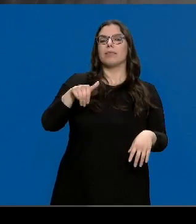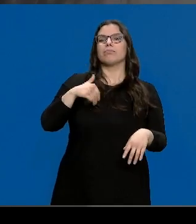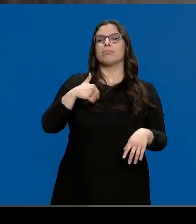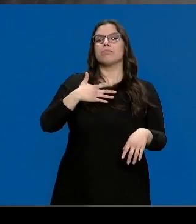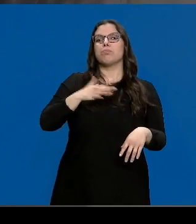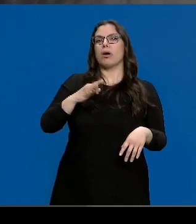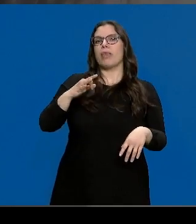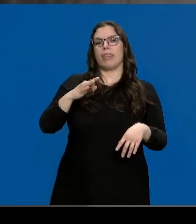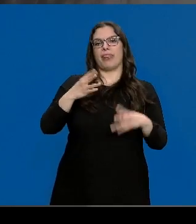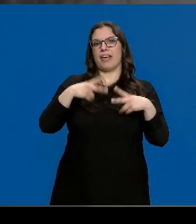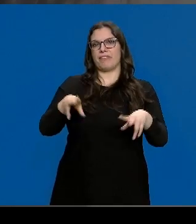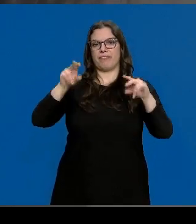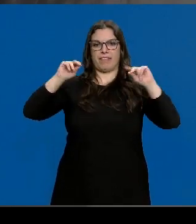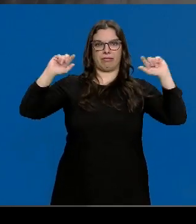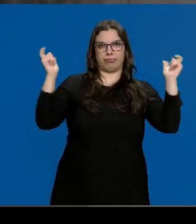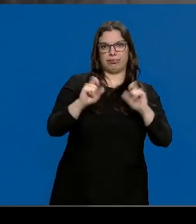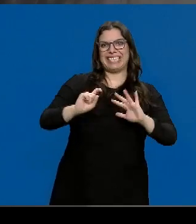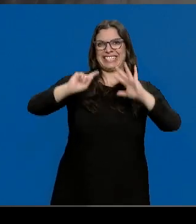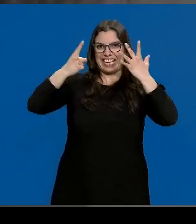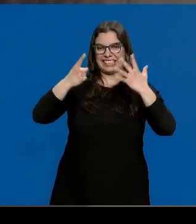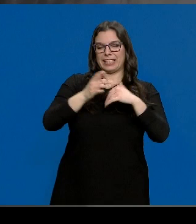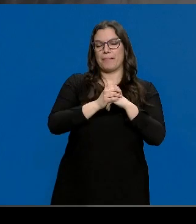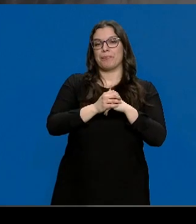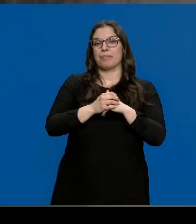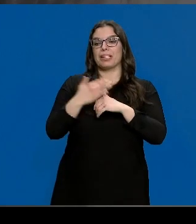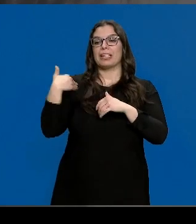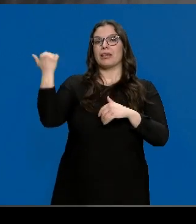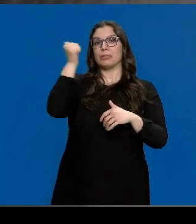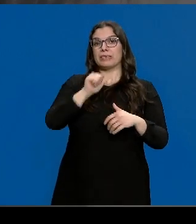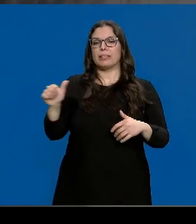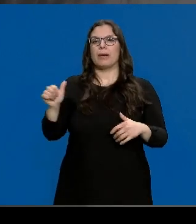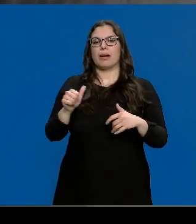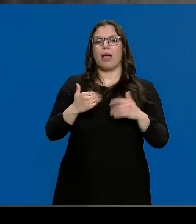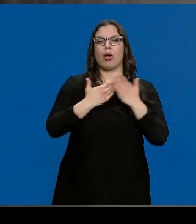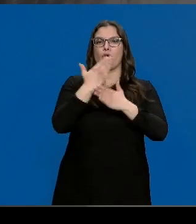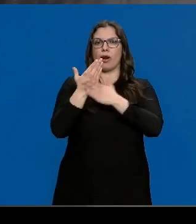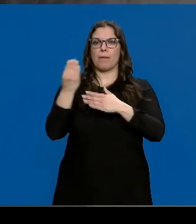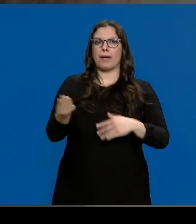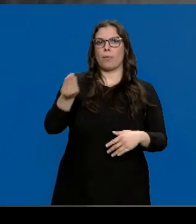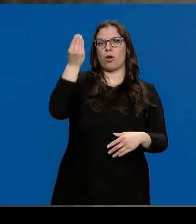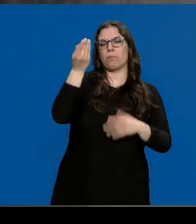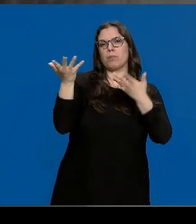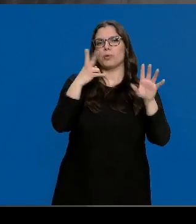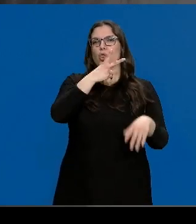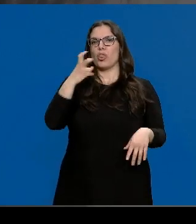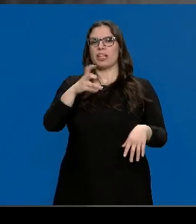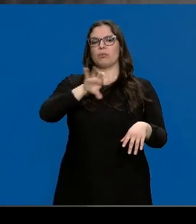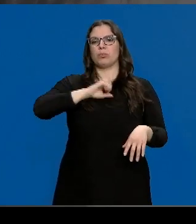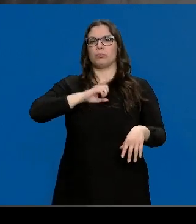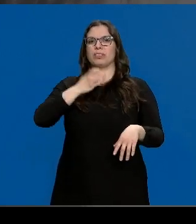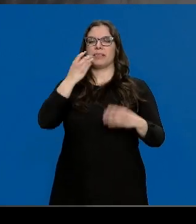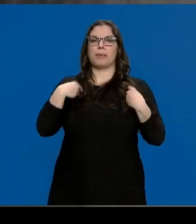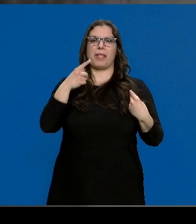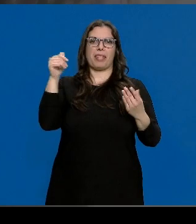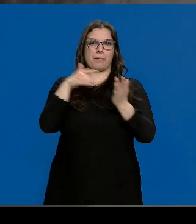haber tocado suelo. La incidencia a 7 días acumula varias jornadas de recuperación, en el entorno de los 200 casos por cada